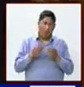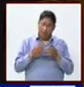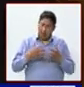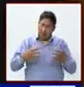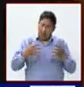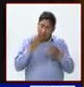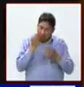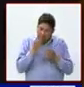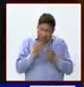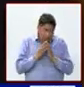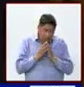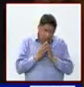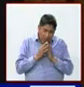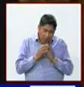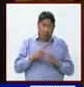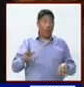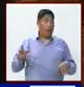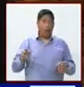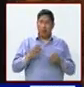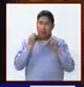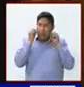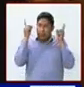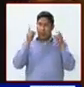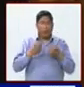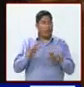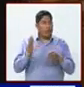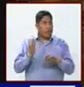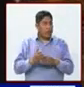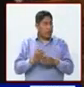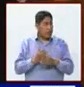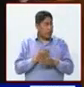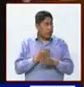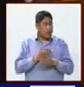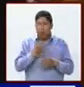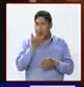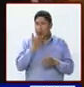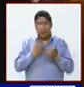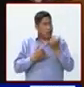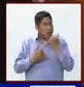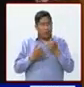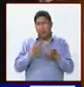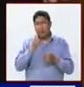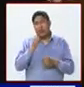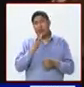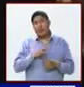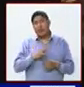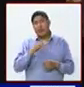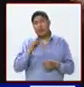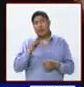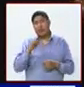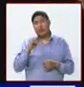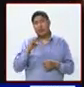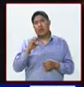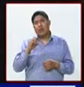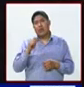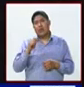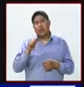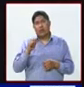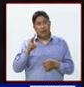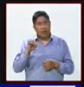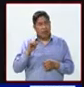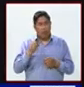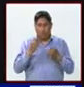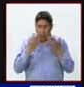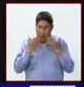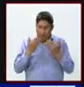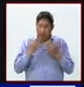está aquí, gracias a Dios, ella se ha recuperado. Y enseguida nos contará los pormenores. Doña Octavia, gracias por acudir